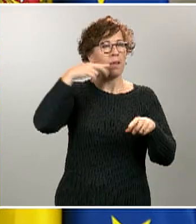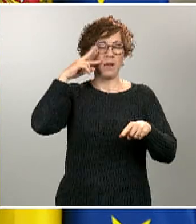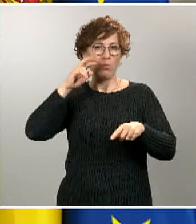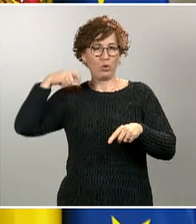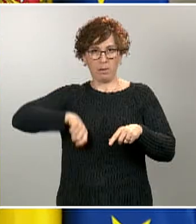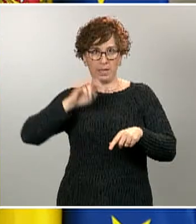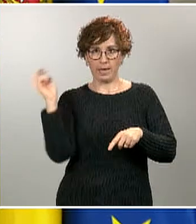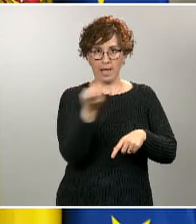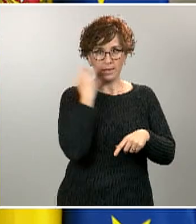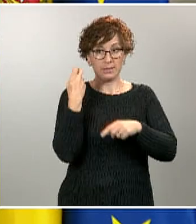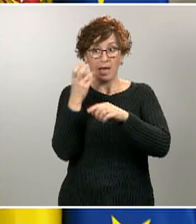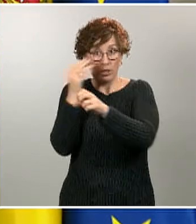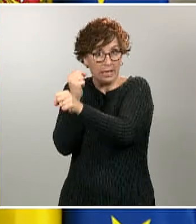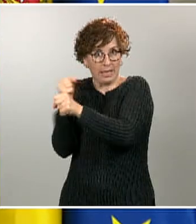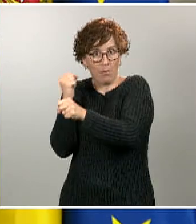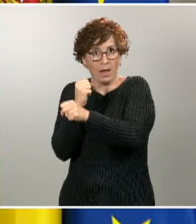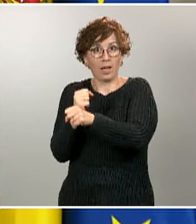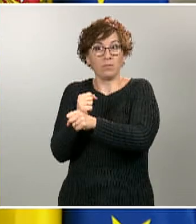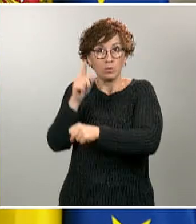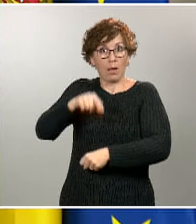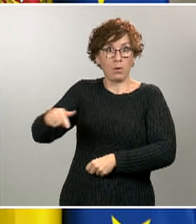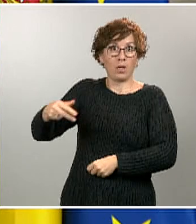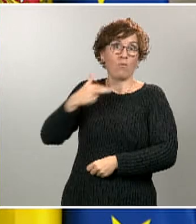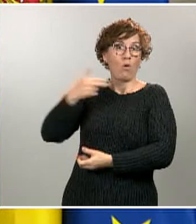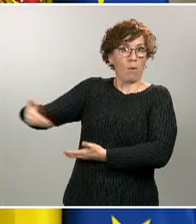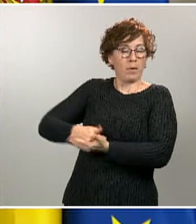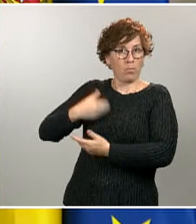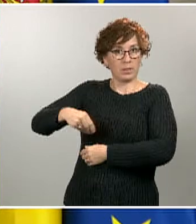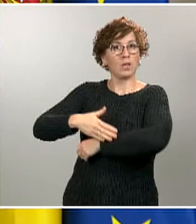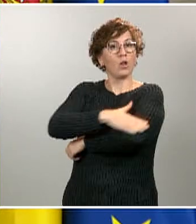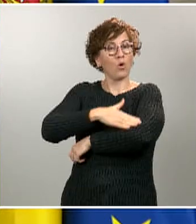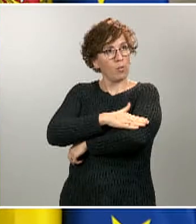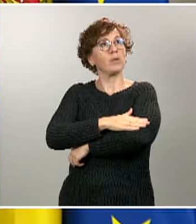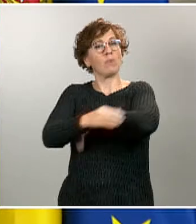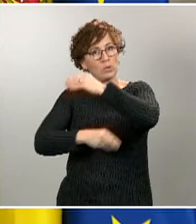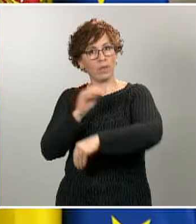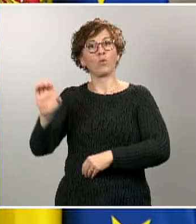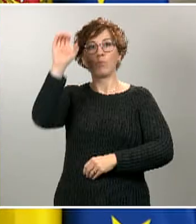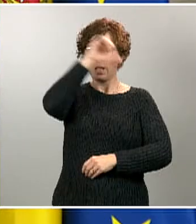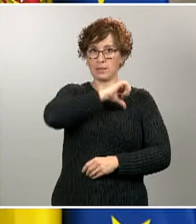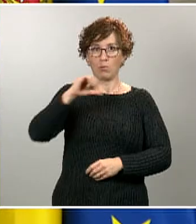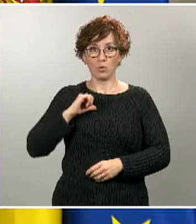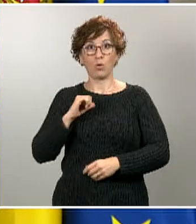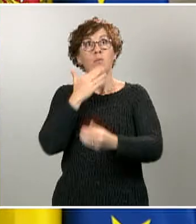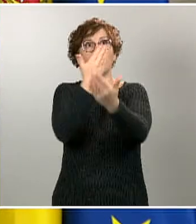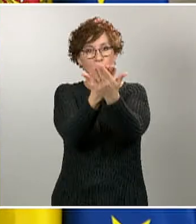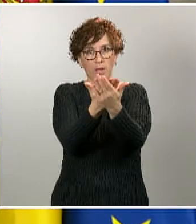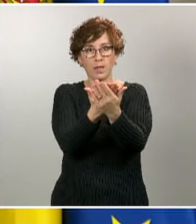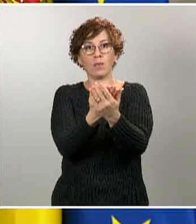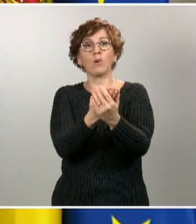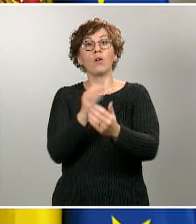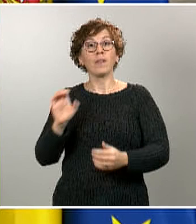Gobierno a trabajarlo con las comunidades autónomas. Les hemos pedido que seleccionen o que nos hagan llegar qué personas son las personas